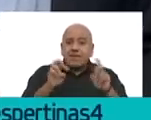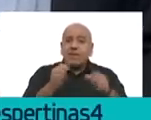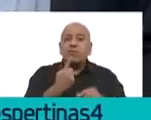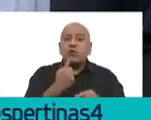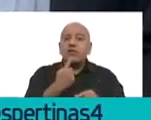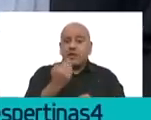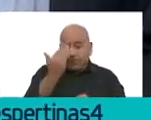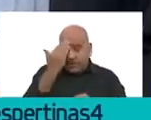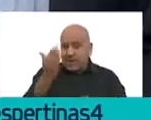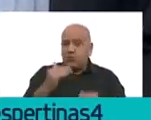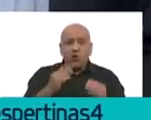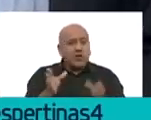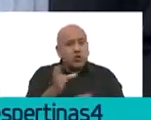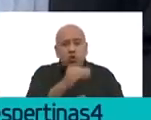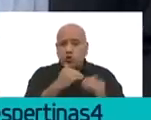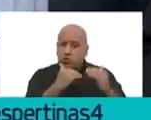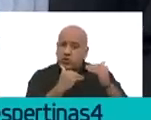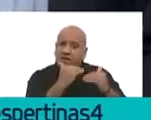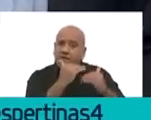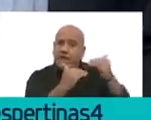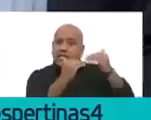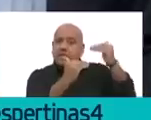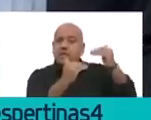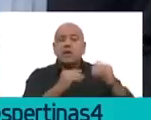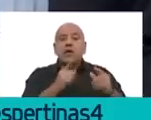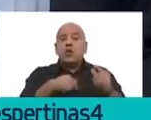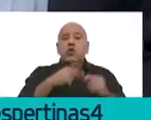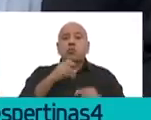más allá de todo totalmente